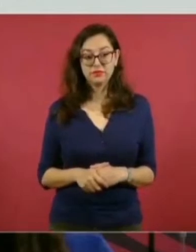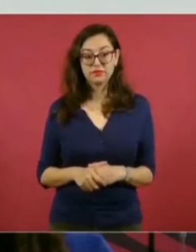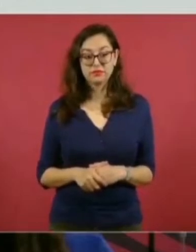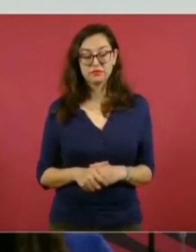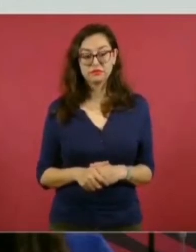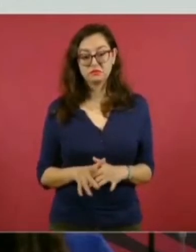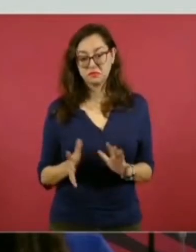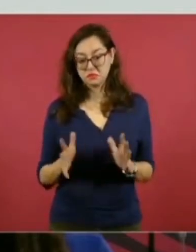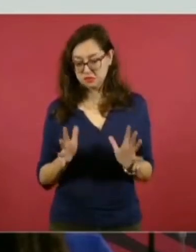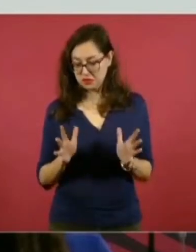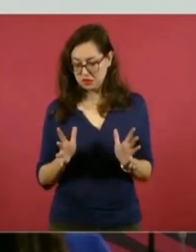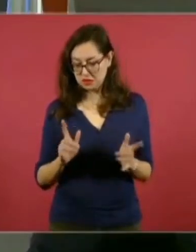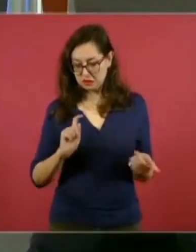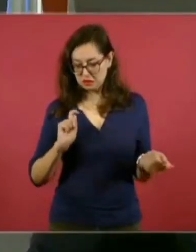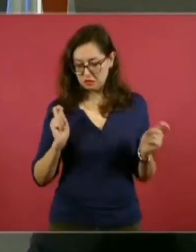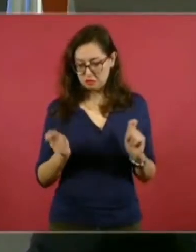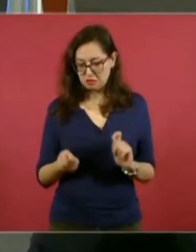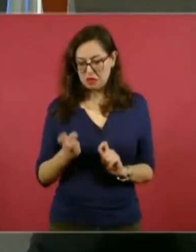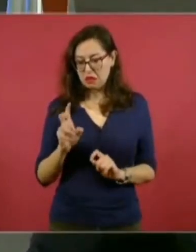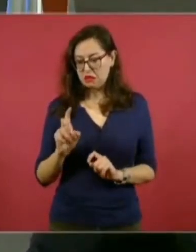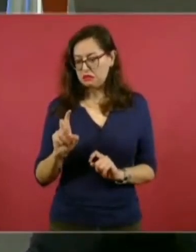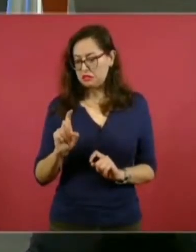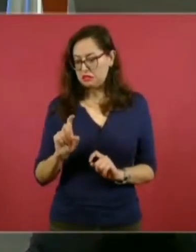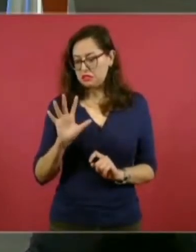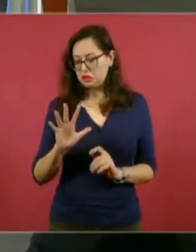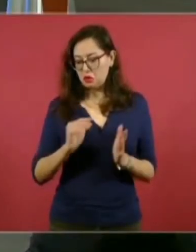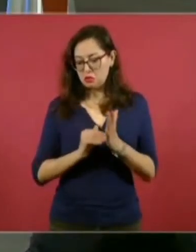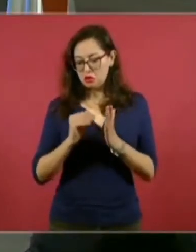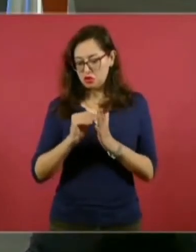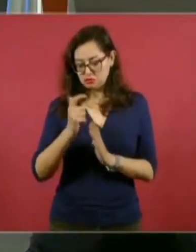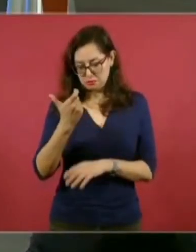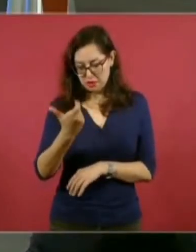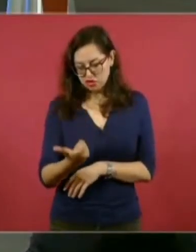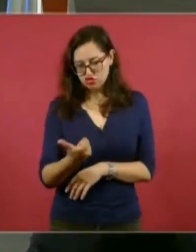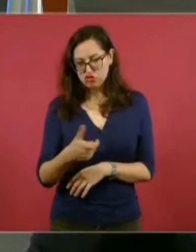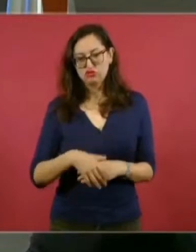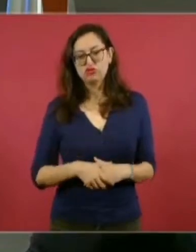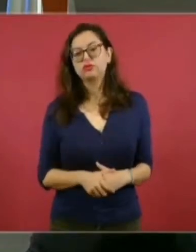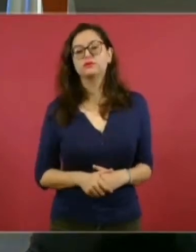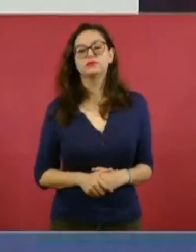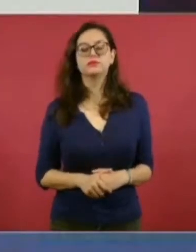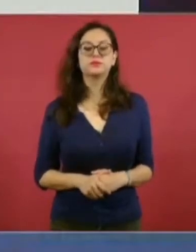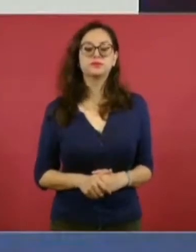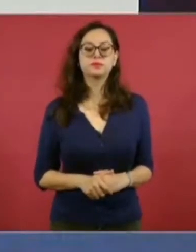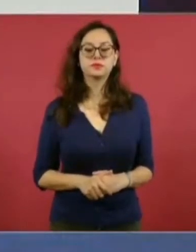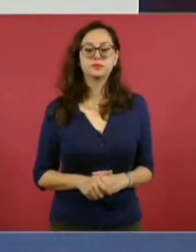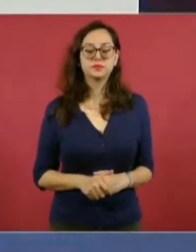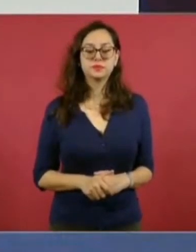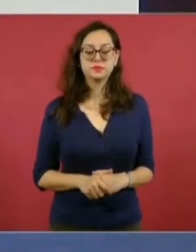Estaríamos hablando como de 35 millones de pesos.